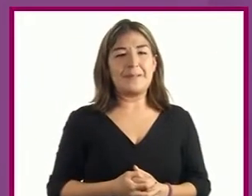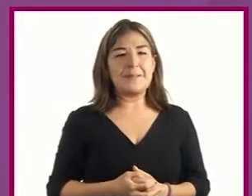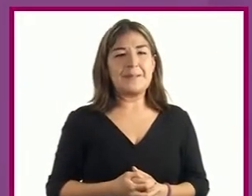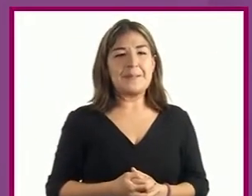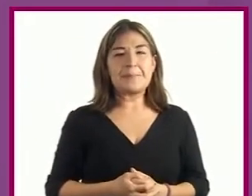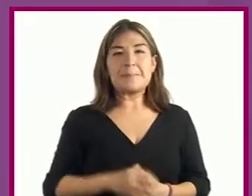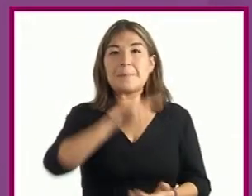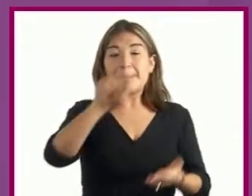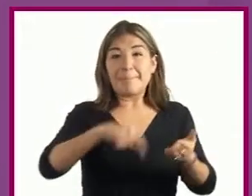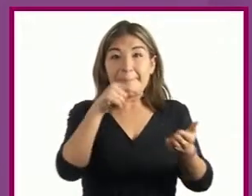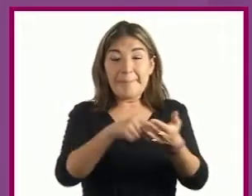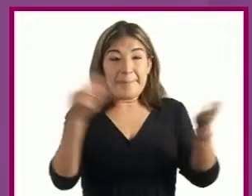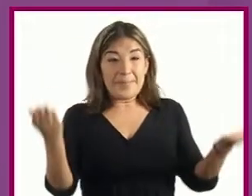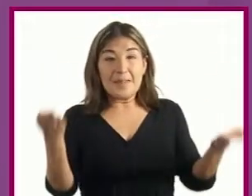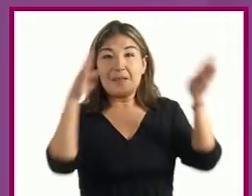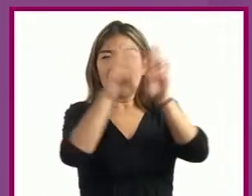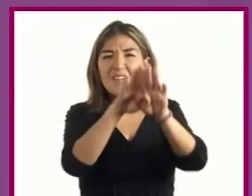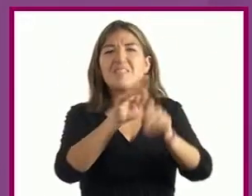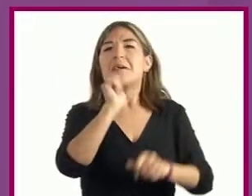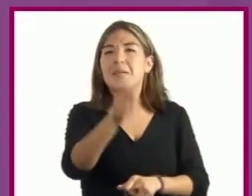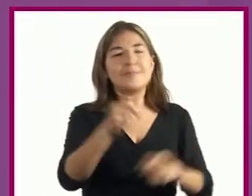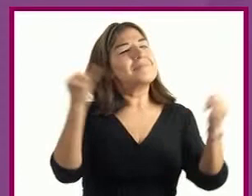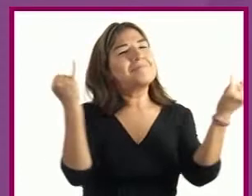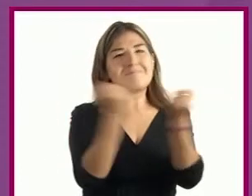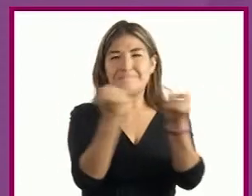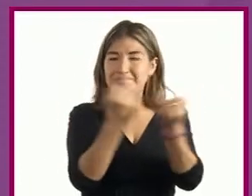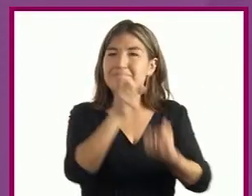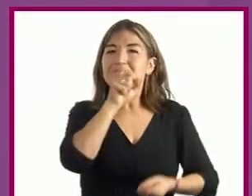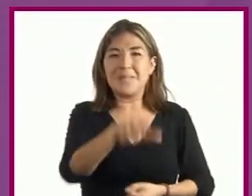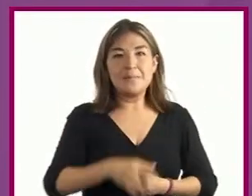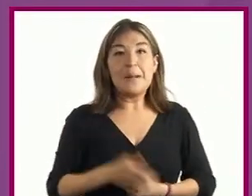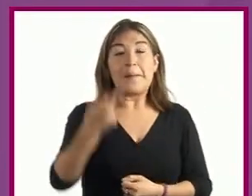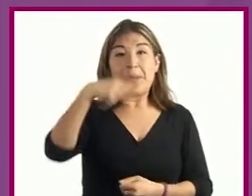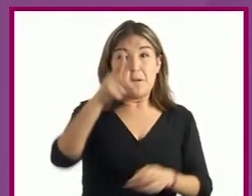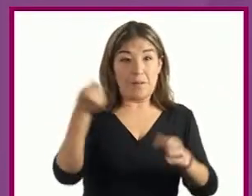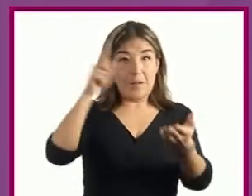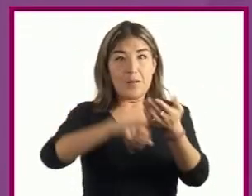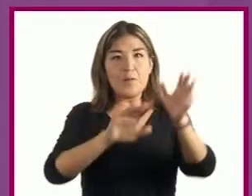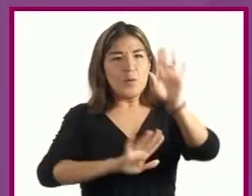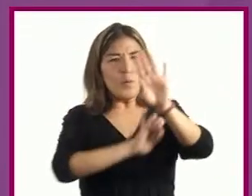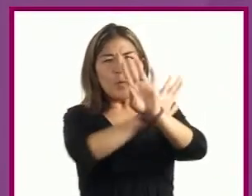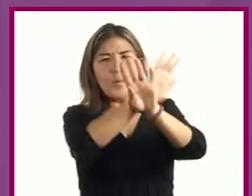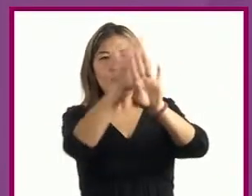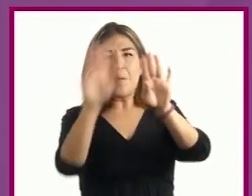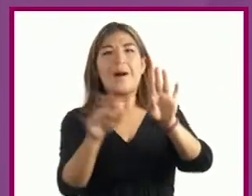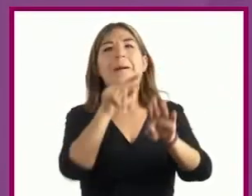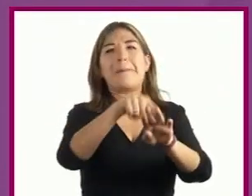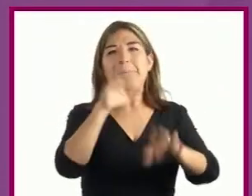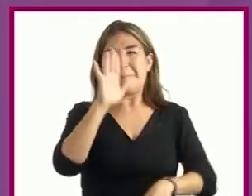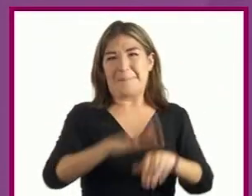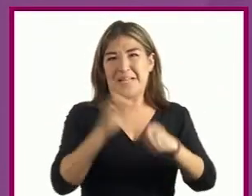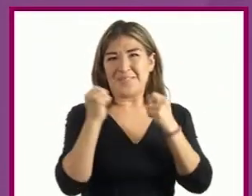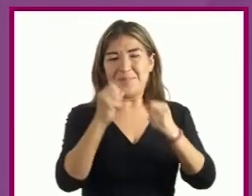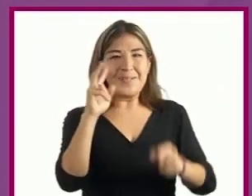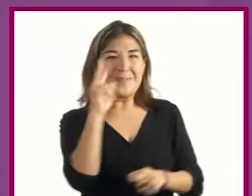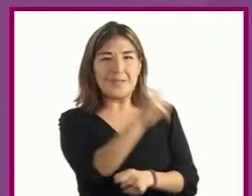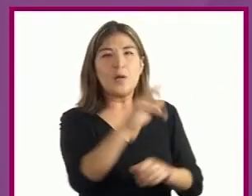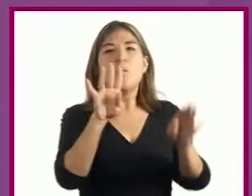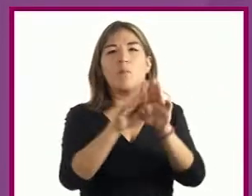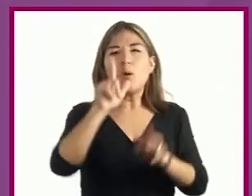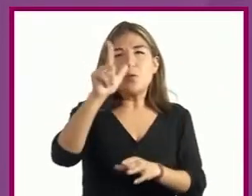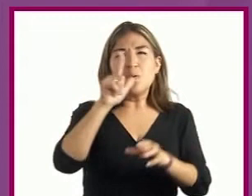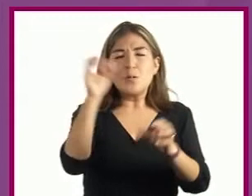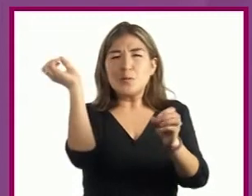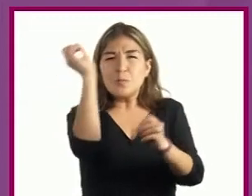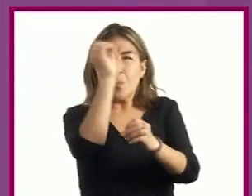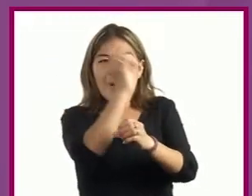En los espacios cerrados sucede lo mismo, solo que las sombras son más pronunciadas y hay detalles de luces